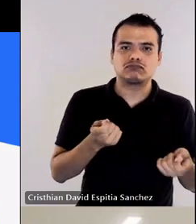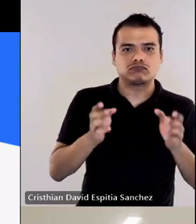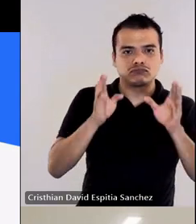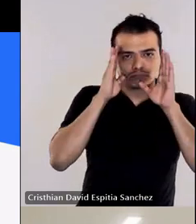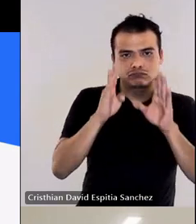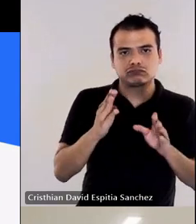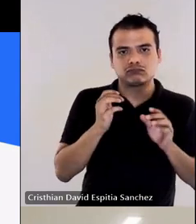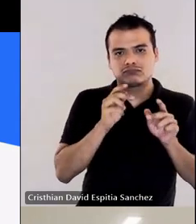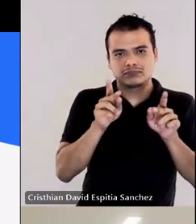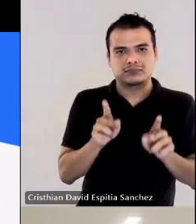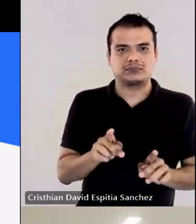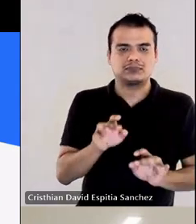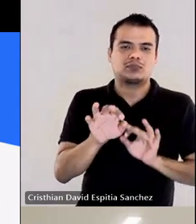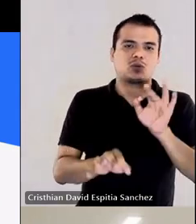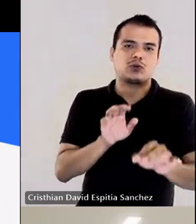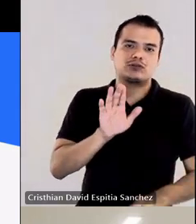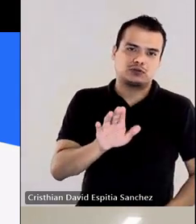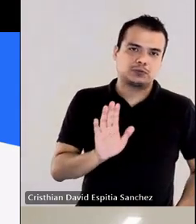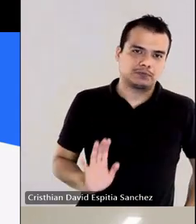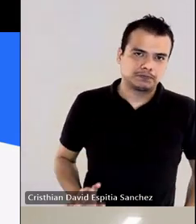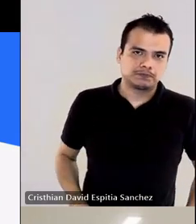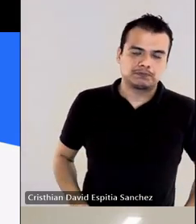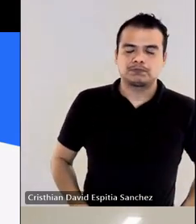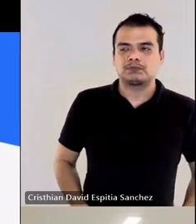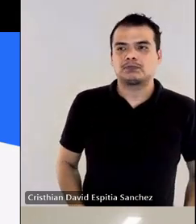la víctima.